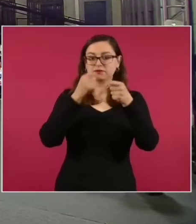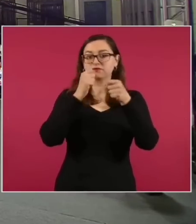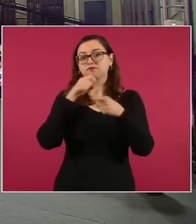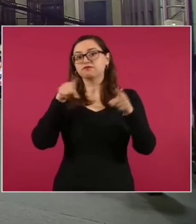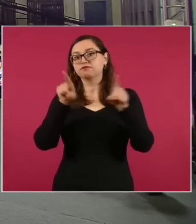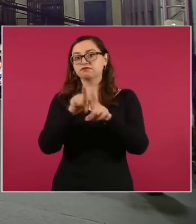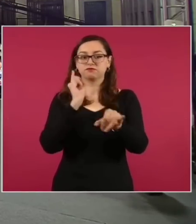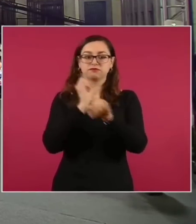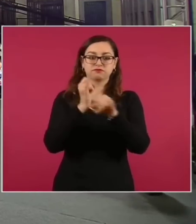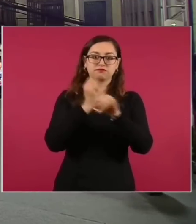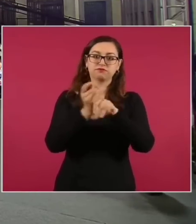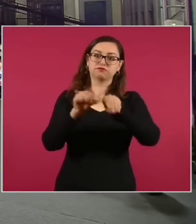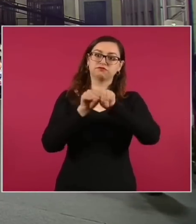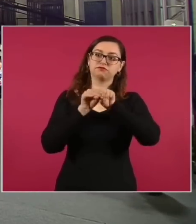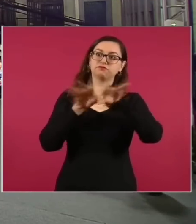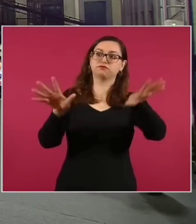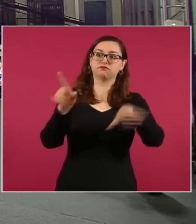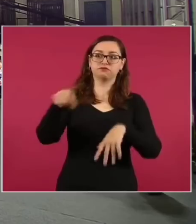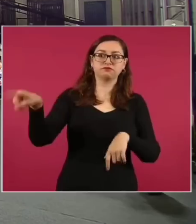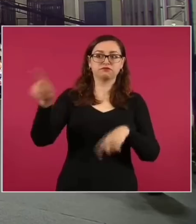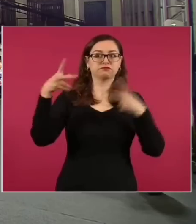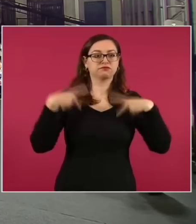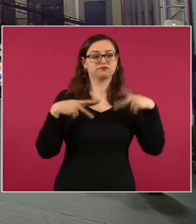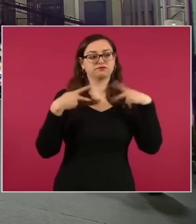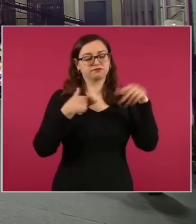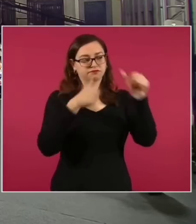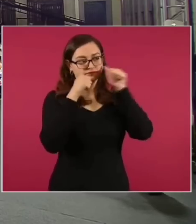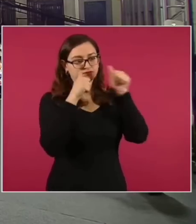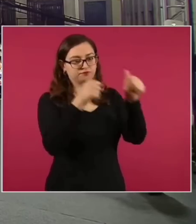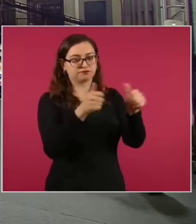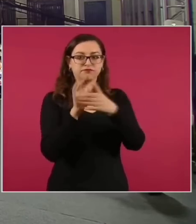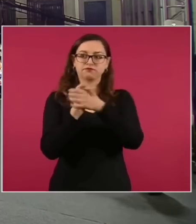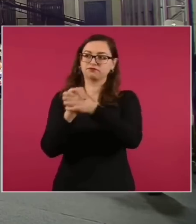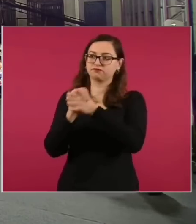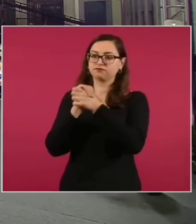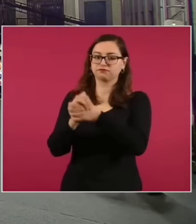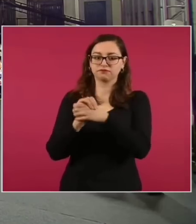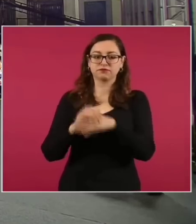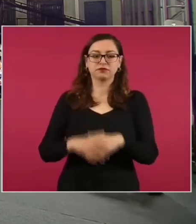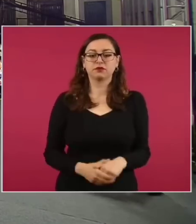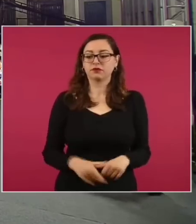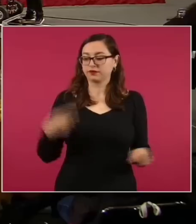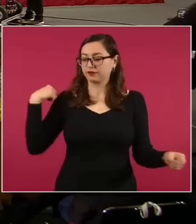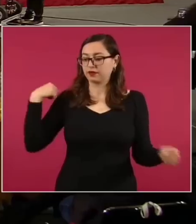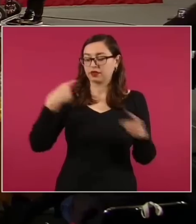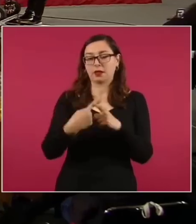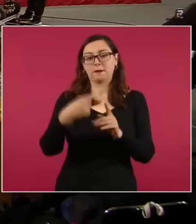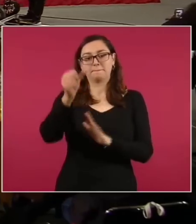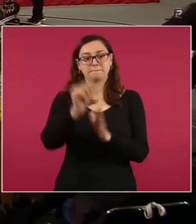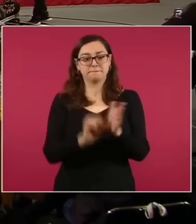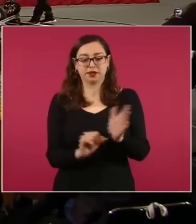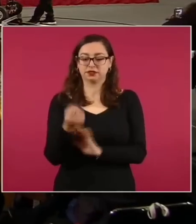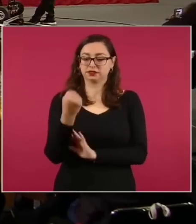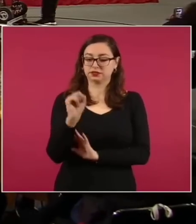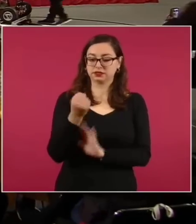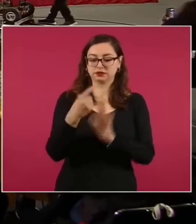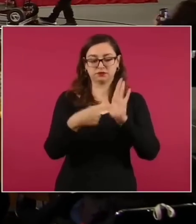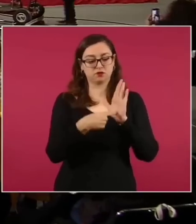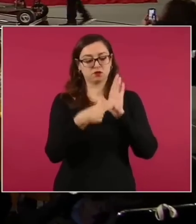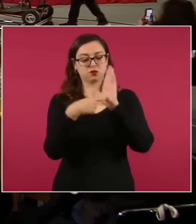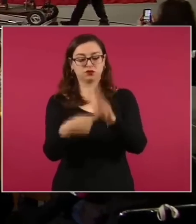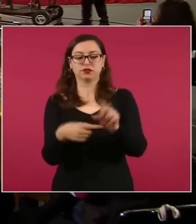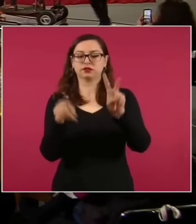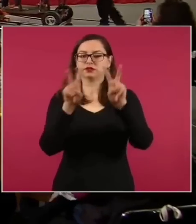sociales vamos a presentar los principales resultados socioeconómicos al cierre de septiembre donde a pesar del contexto internacional